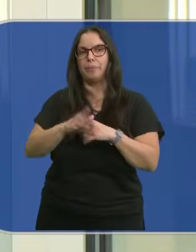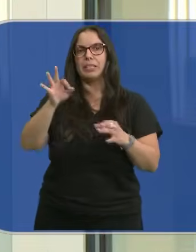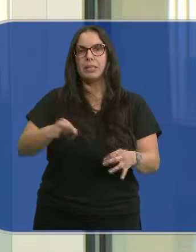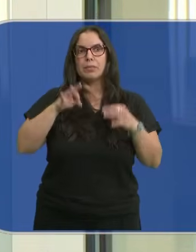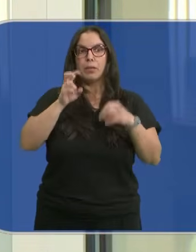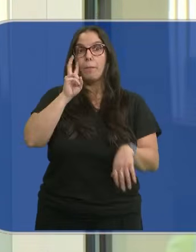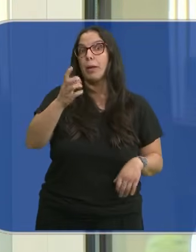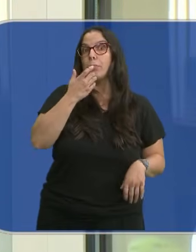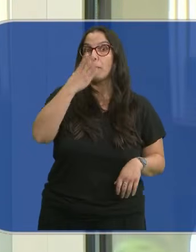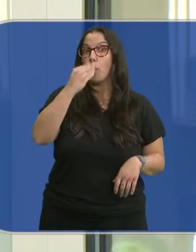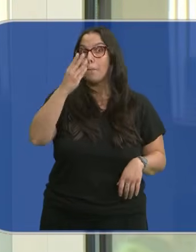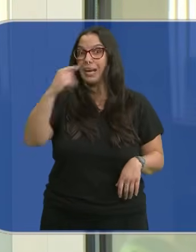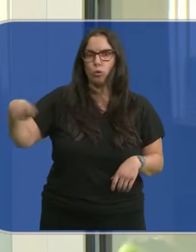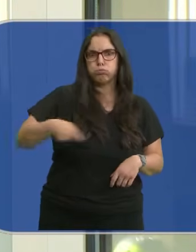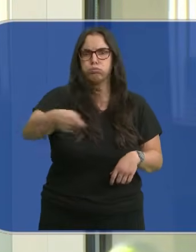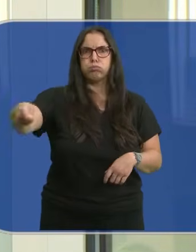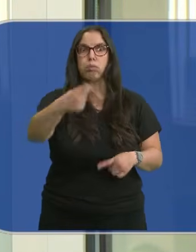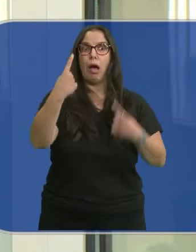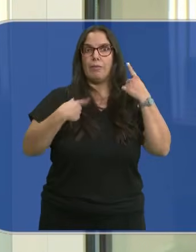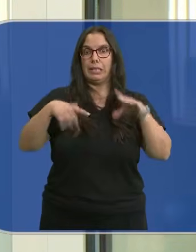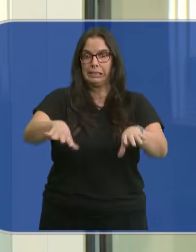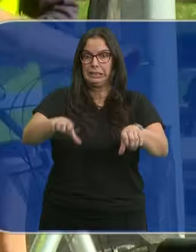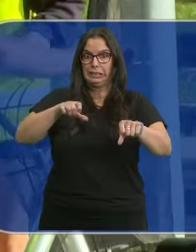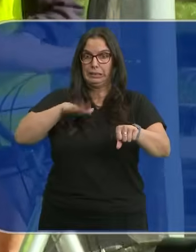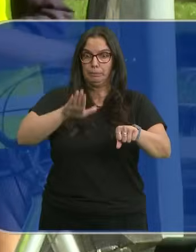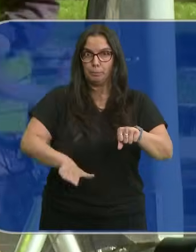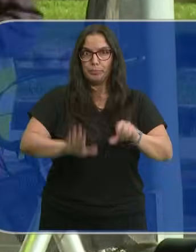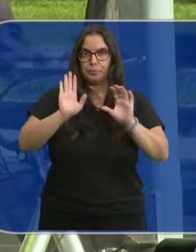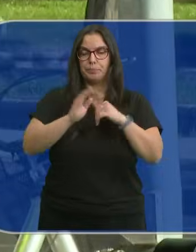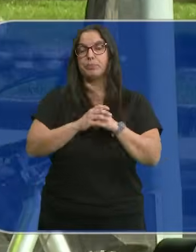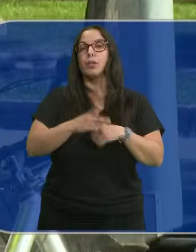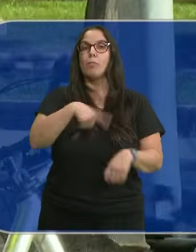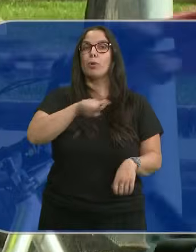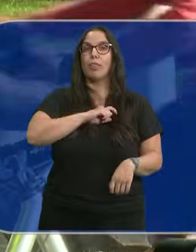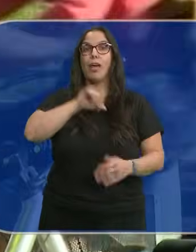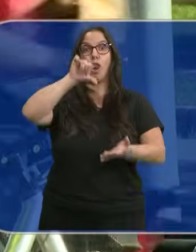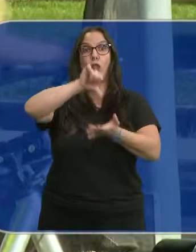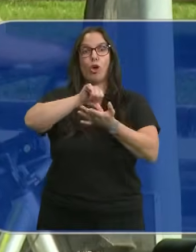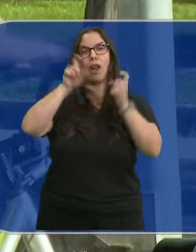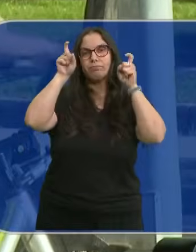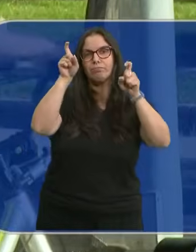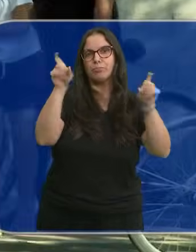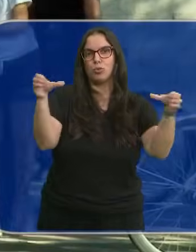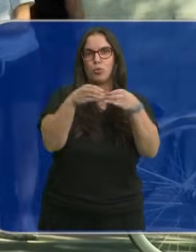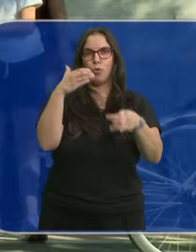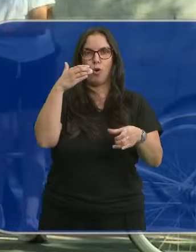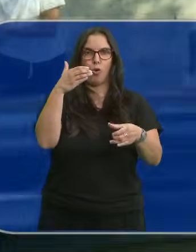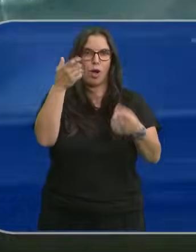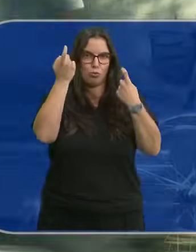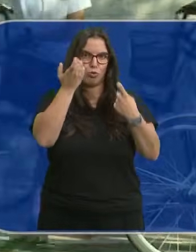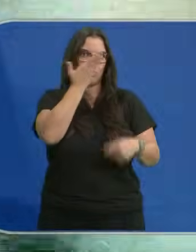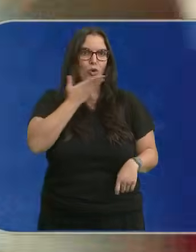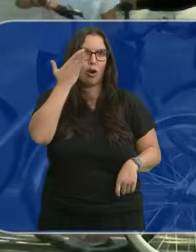a los perros, que siempre suele haber muchos perros y yo a veces he tenido que frenar varias veces. La policía local ha leccionado a un grupo de escolares con estos